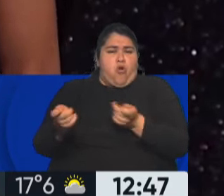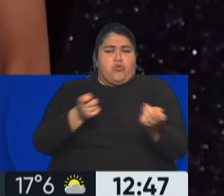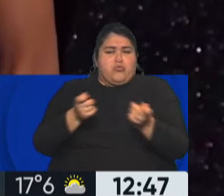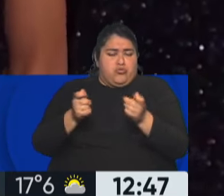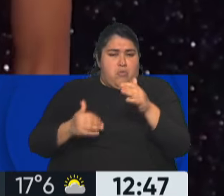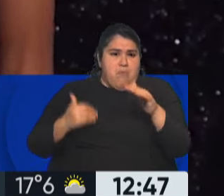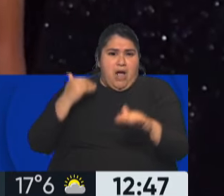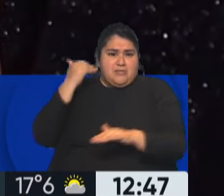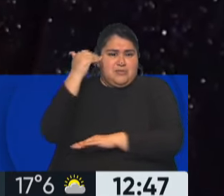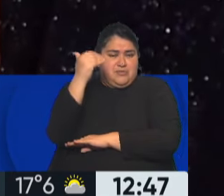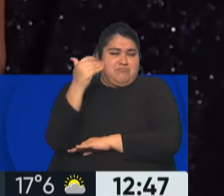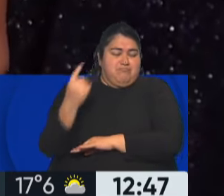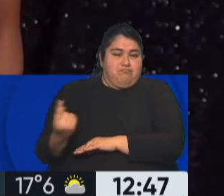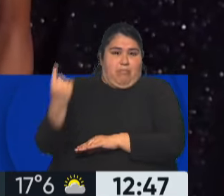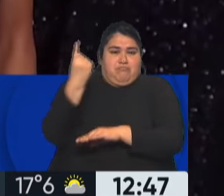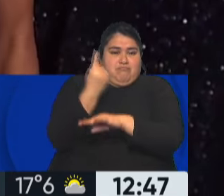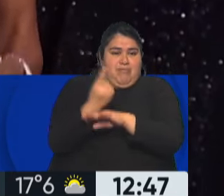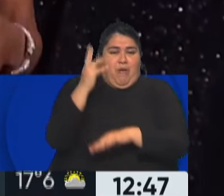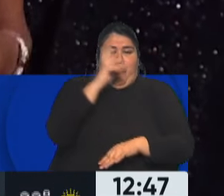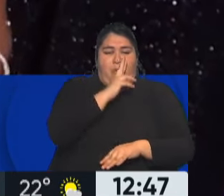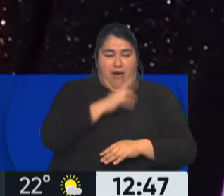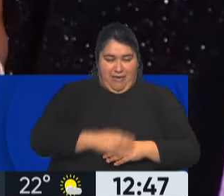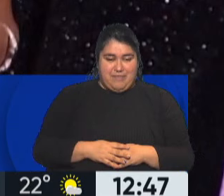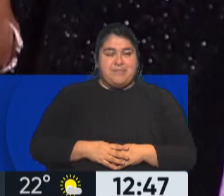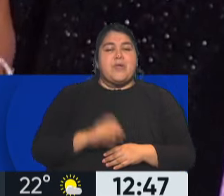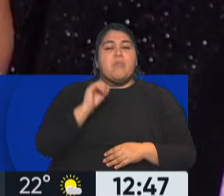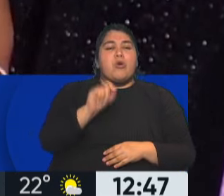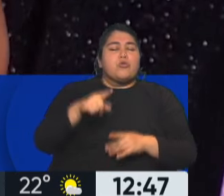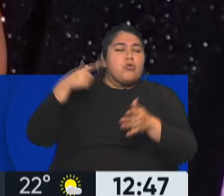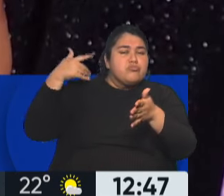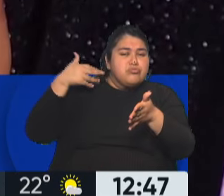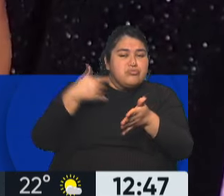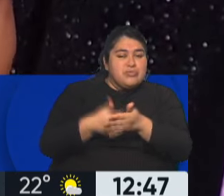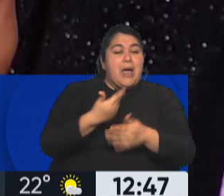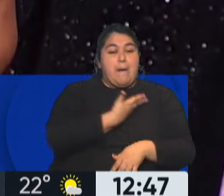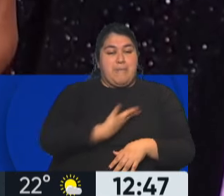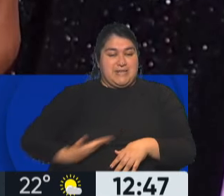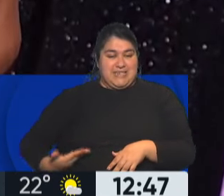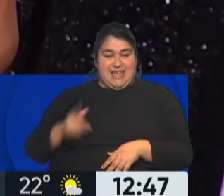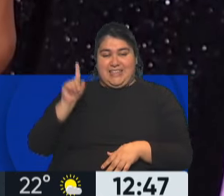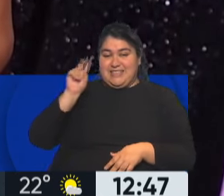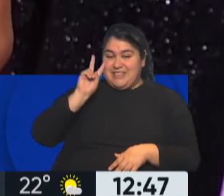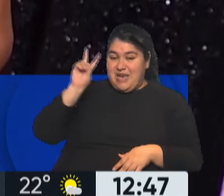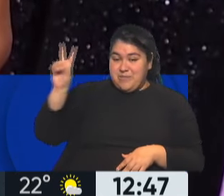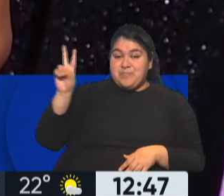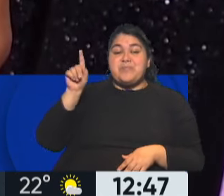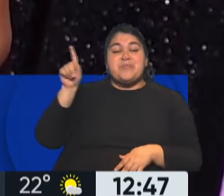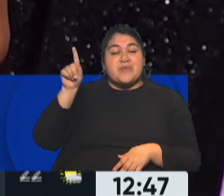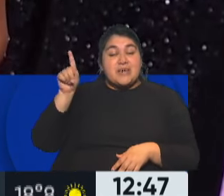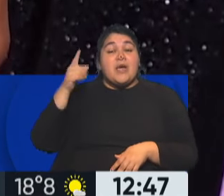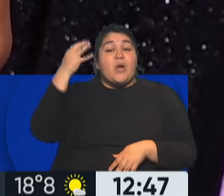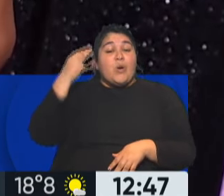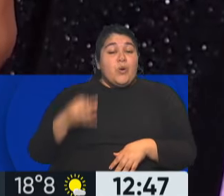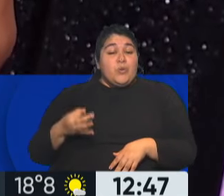y de proyecciones. El León de Oro fue para Sigourney Weaver por su trayectoria, ahí la vemos a la presidenta Isabel Huppert en un momento en que estaba ahí con el